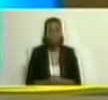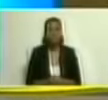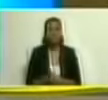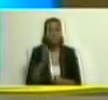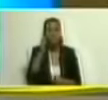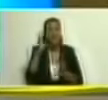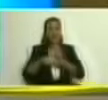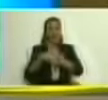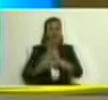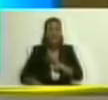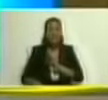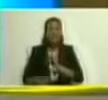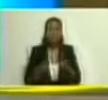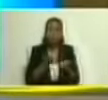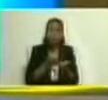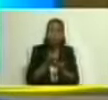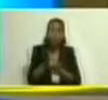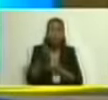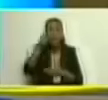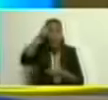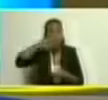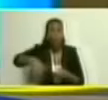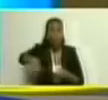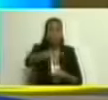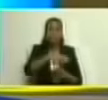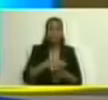y el derecho consuetudinario de los pueblos.